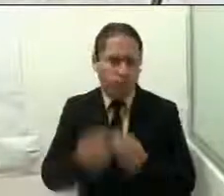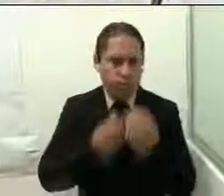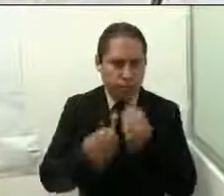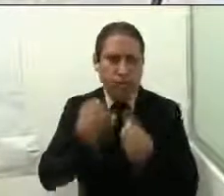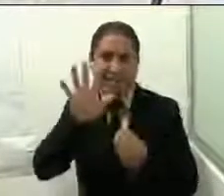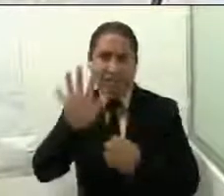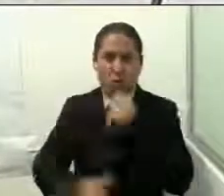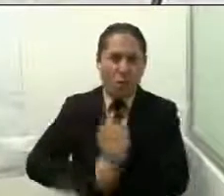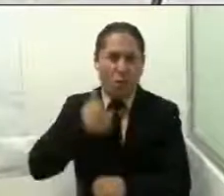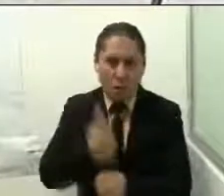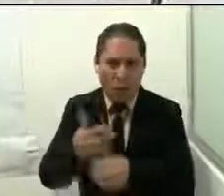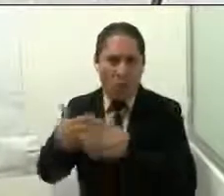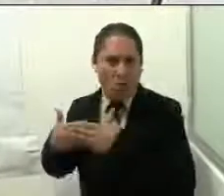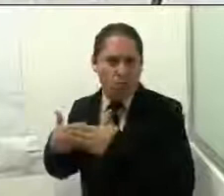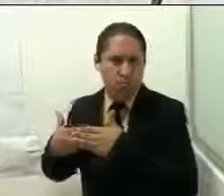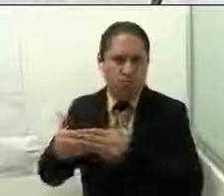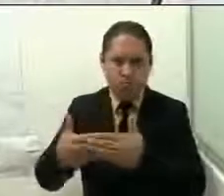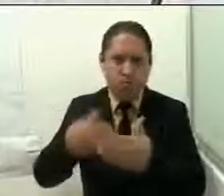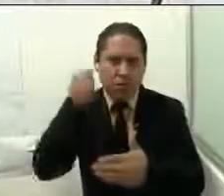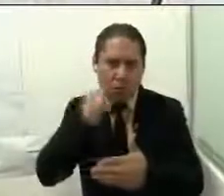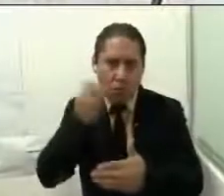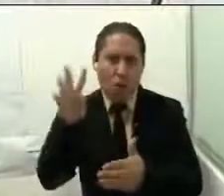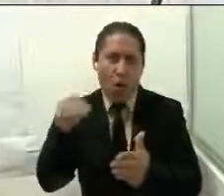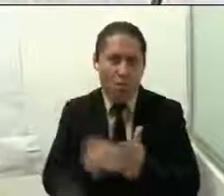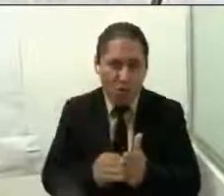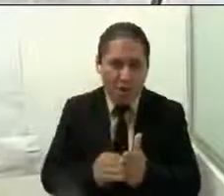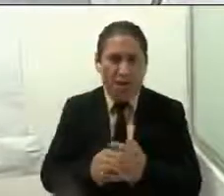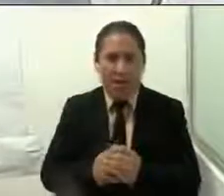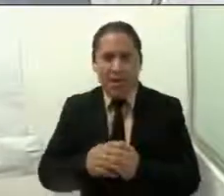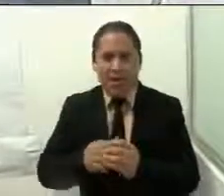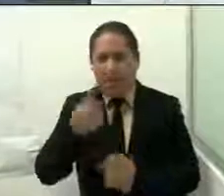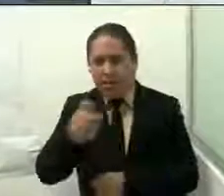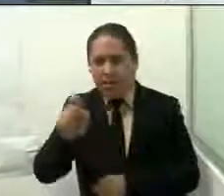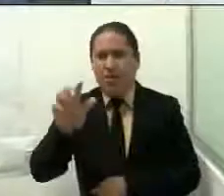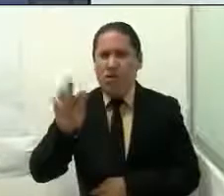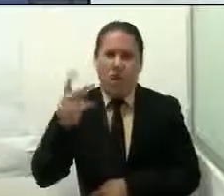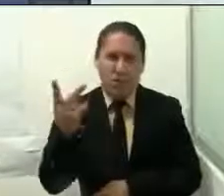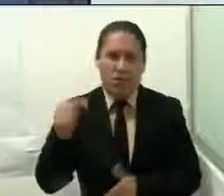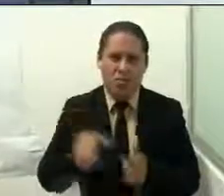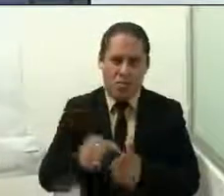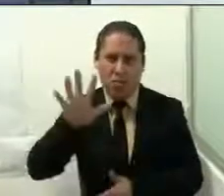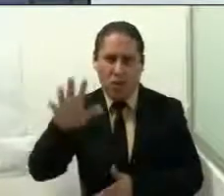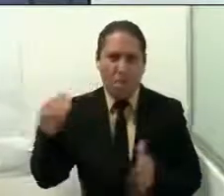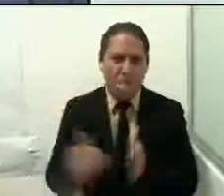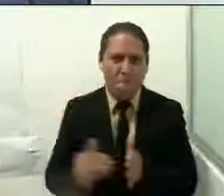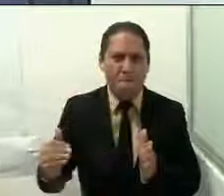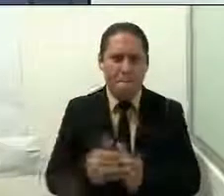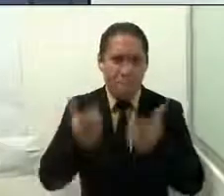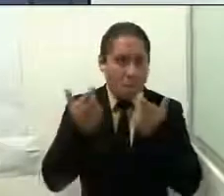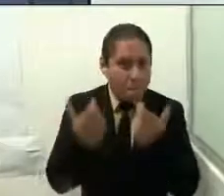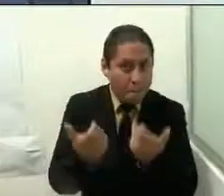se ha destinado 4 mil 140 y 2.5 millones de pesos